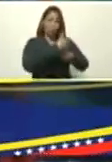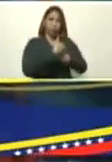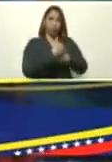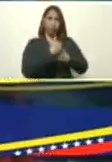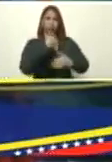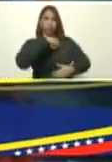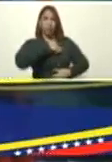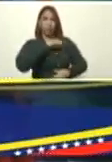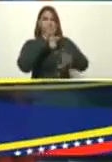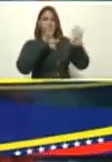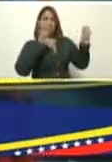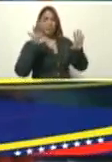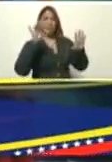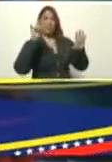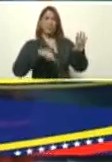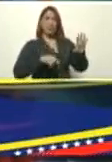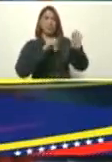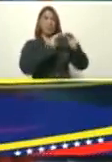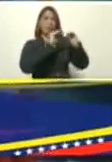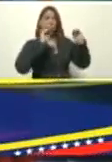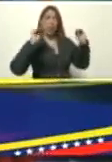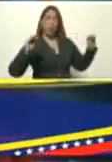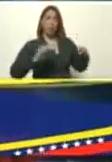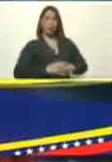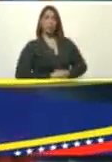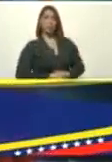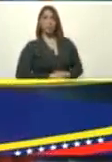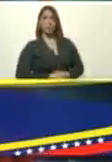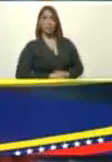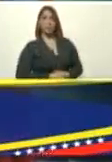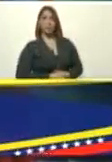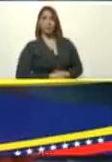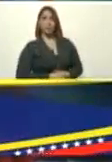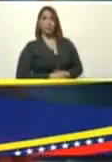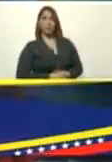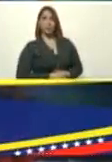El llamado es también a que, bueno, o seguir